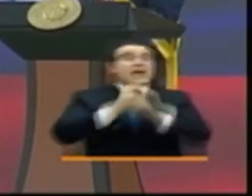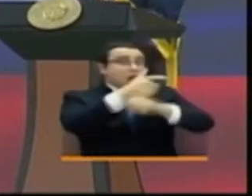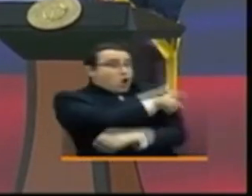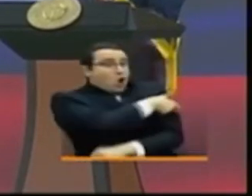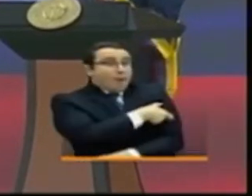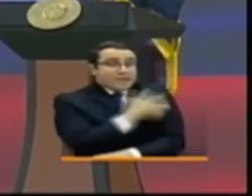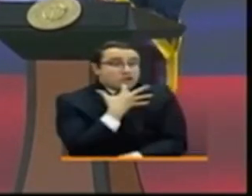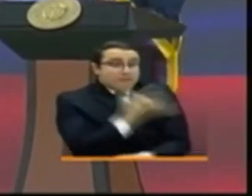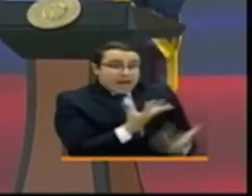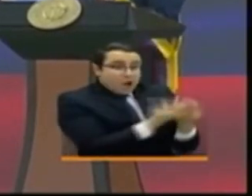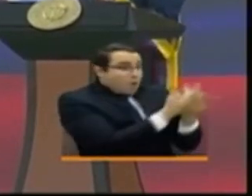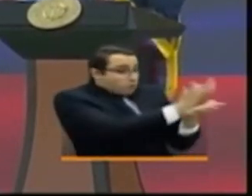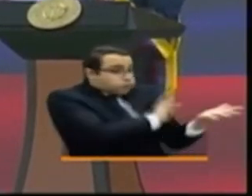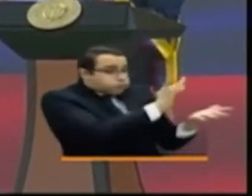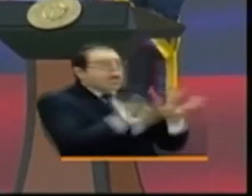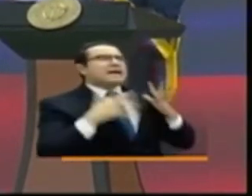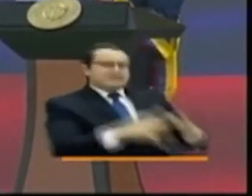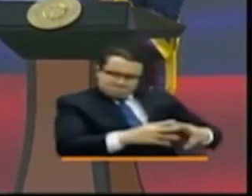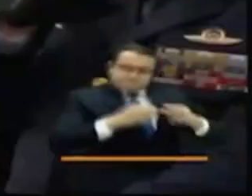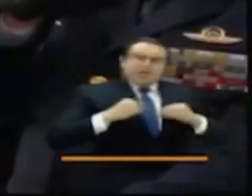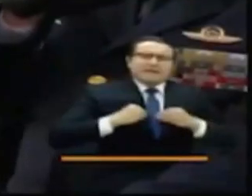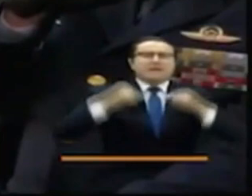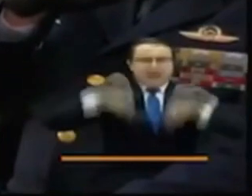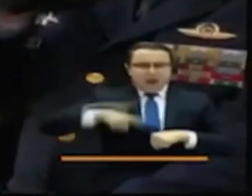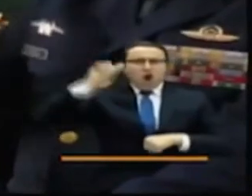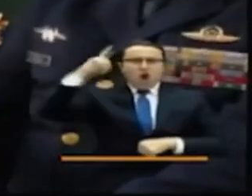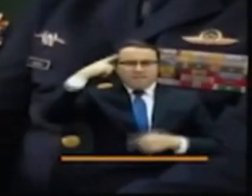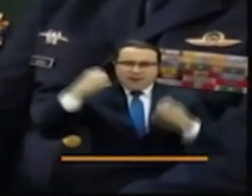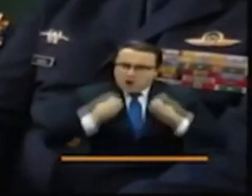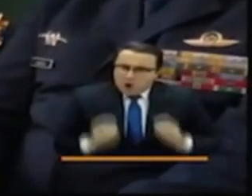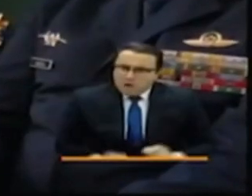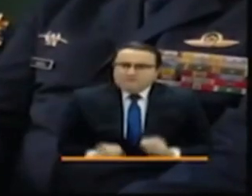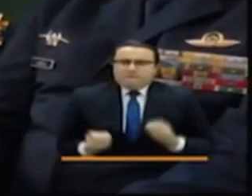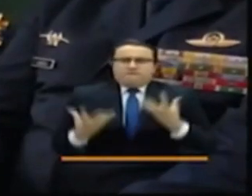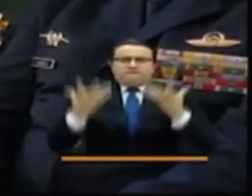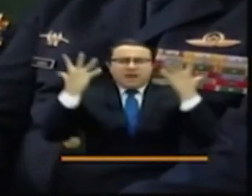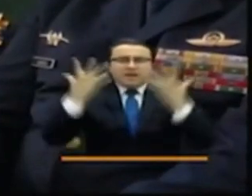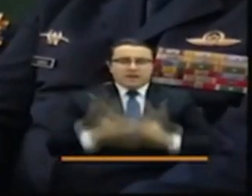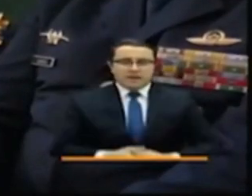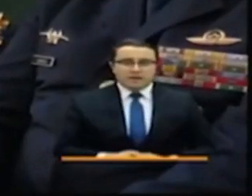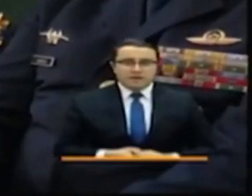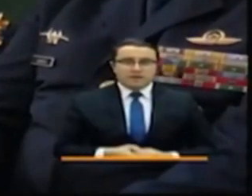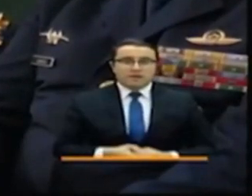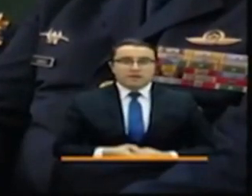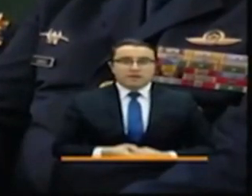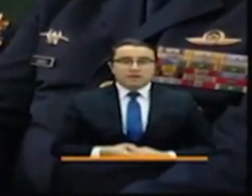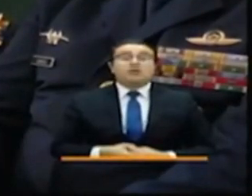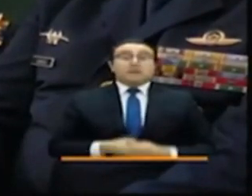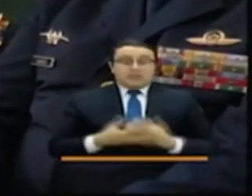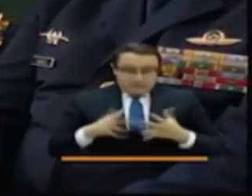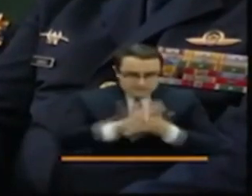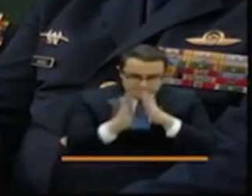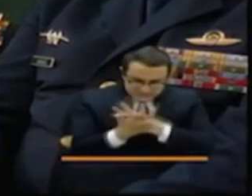de la Verdad. El gobierno de la vida es el gobierno de la paz. La paz es el sentido de mi